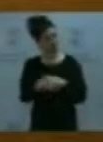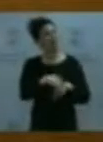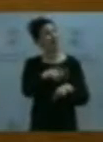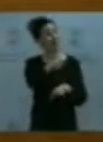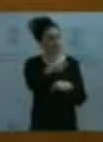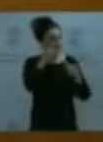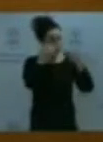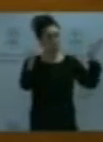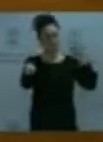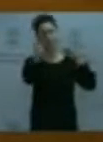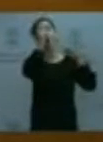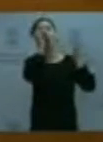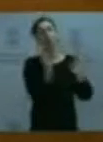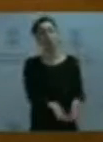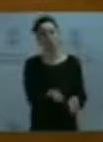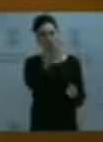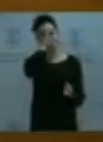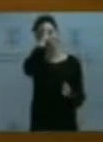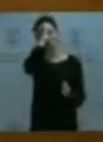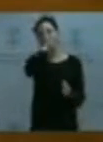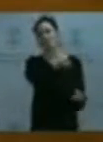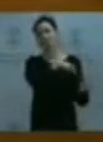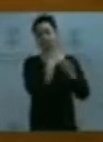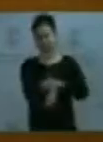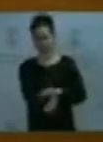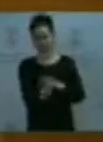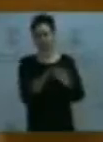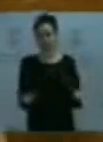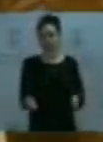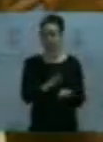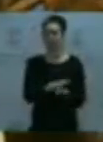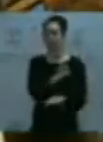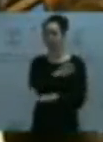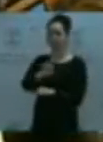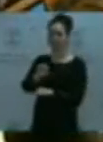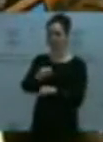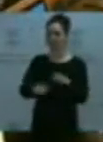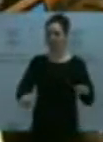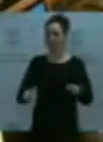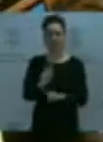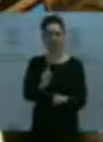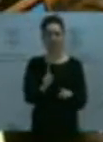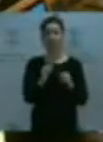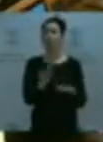las familias y para lograr eliminar ese injusto impuesto. Muchas gracias.